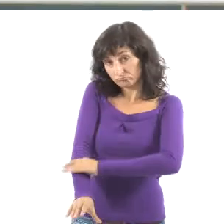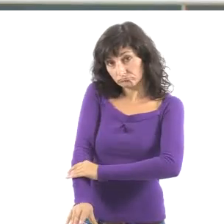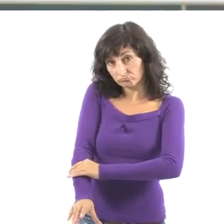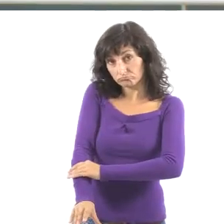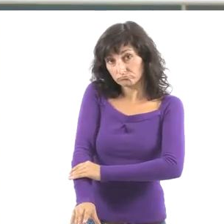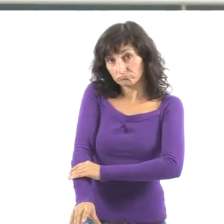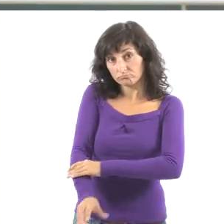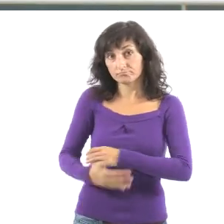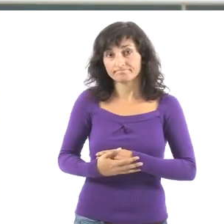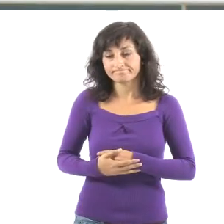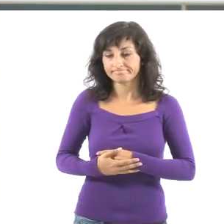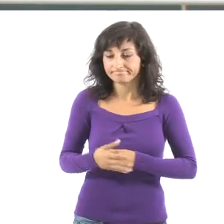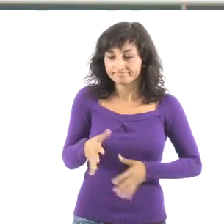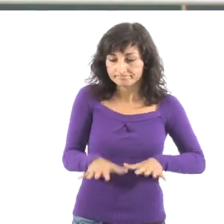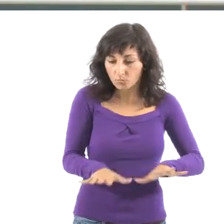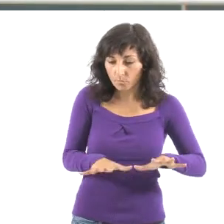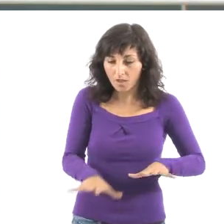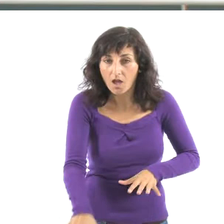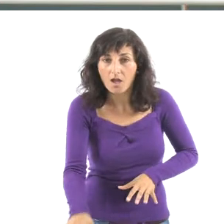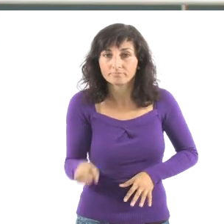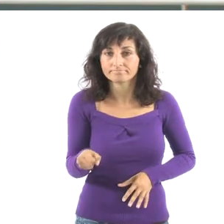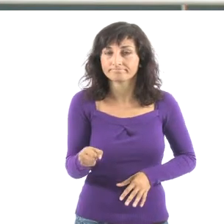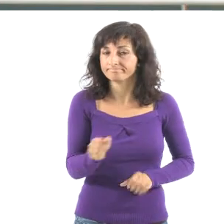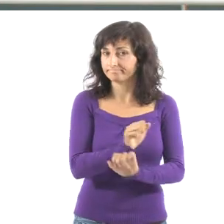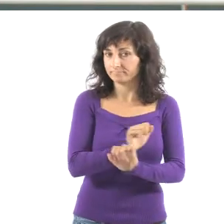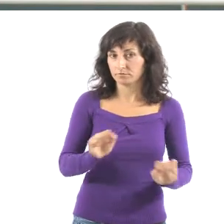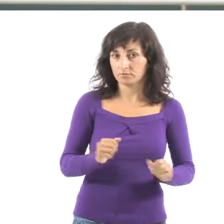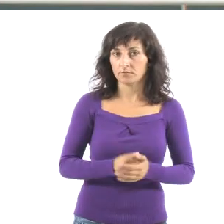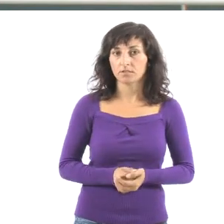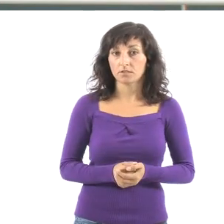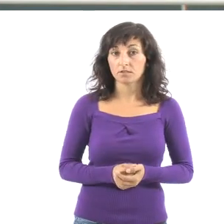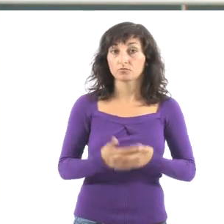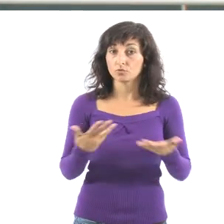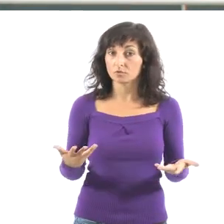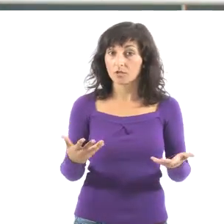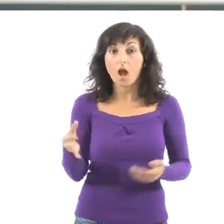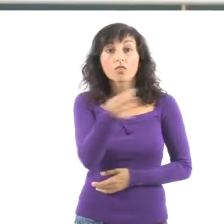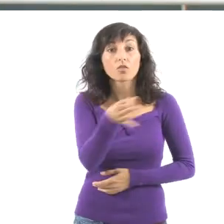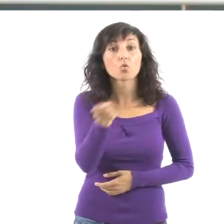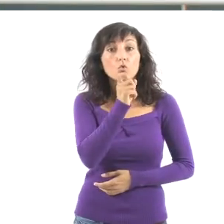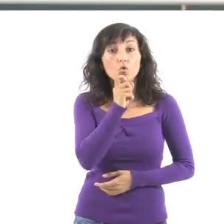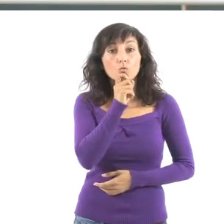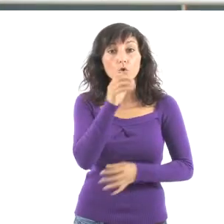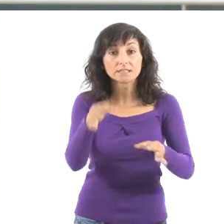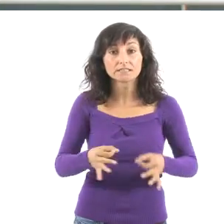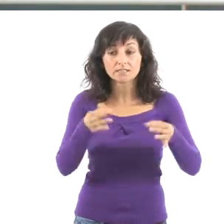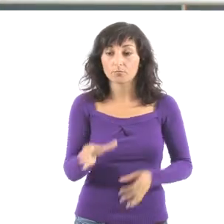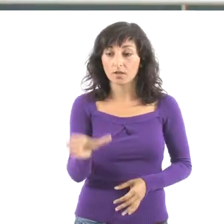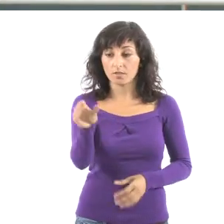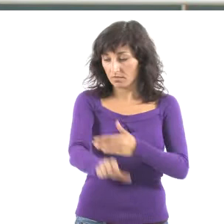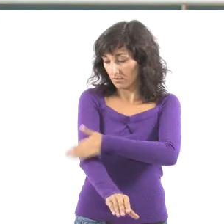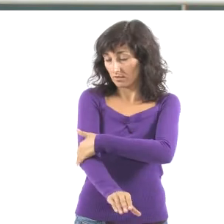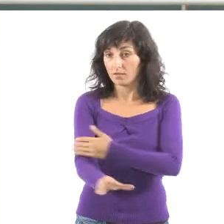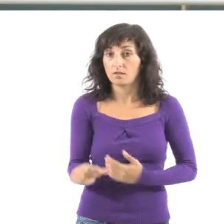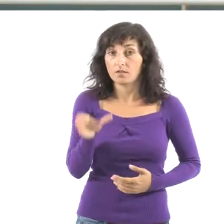del brazo, le impediría que eso fuera así. Consiguientemente, el punto adecuado es llevar a cabo dicha sujeción por